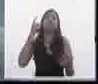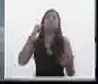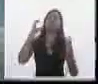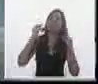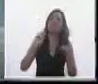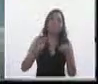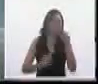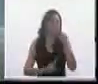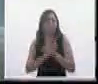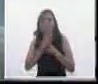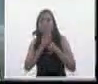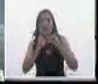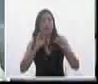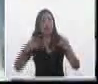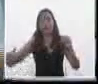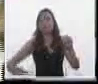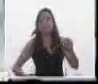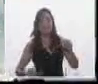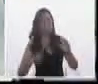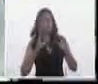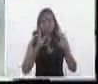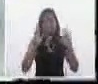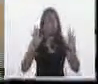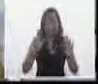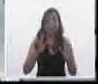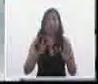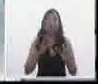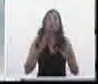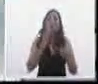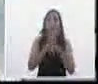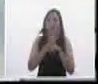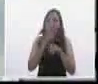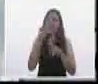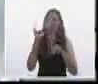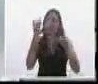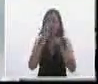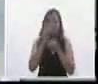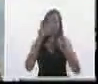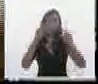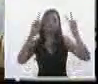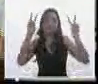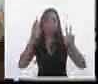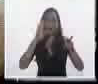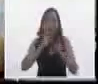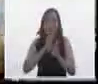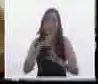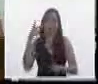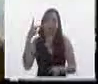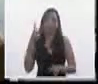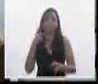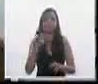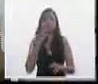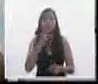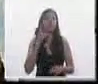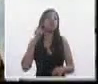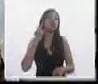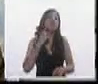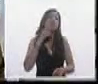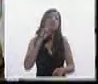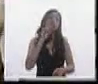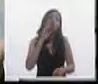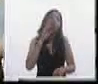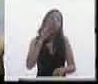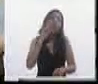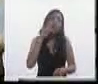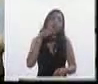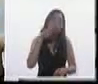cuando te puedes hacer un poco más sensible pero el tema Pues yo que yo diría en en particular de porque qué no son sordomudos es